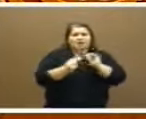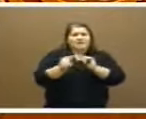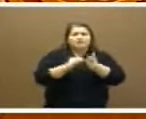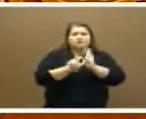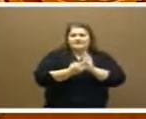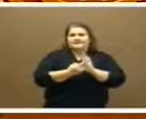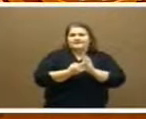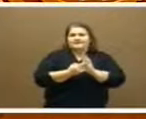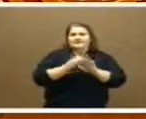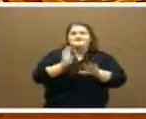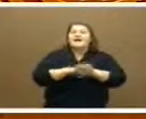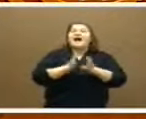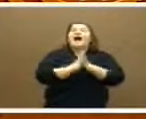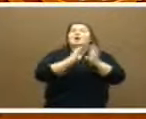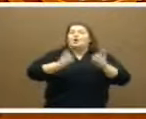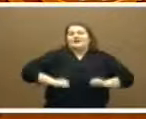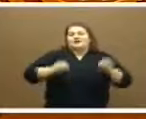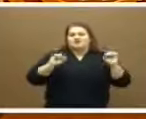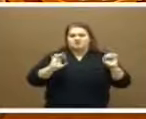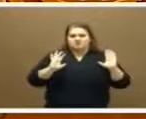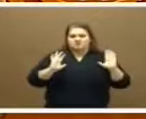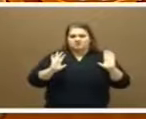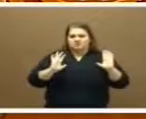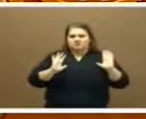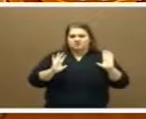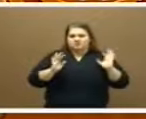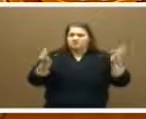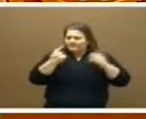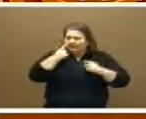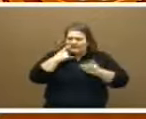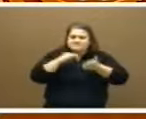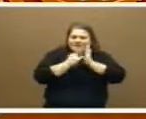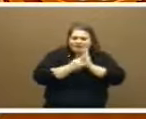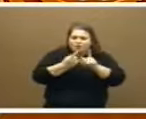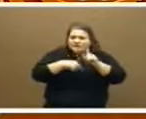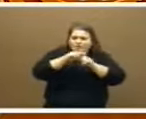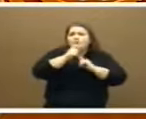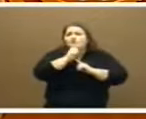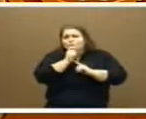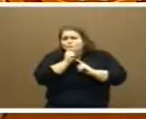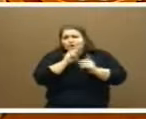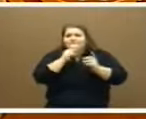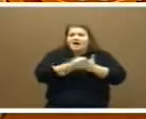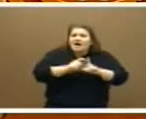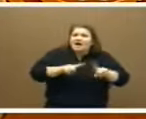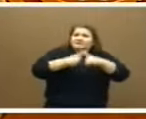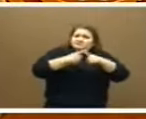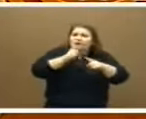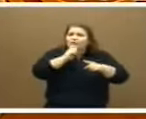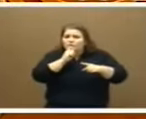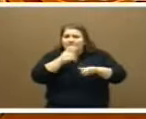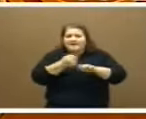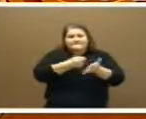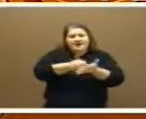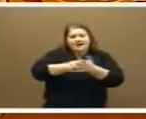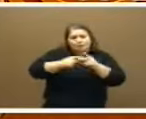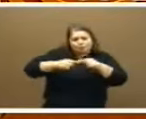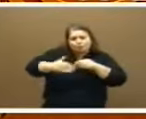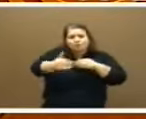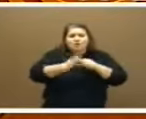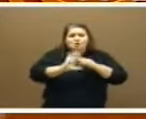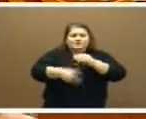técnica, para acordar expresamente el método y el mecanismo de devolución de la paga extraordinaria y de las pagas adicionales